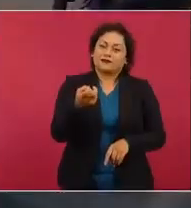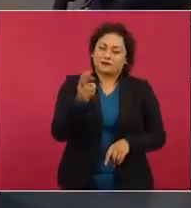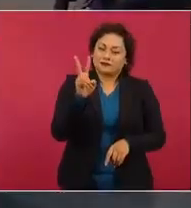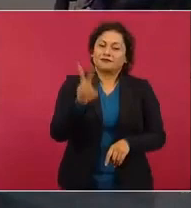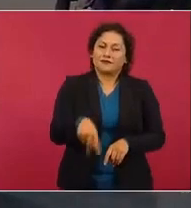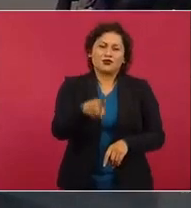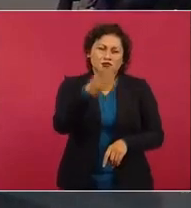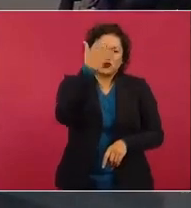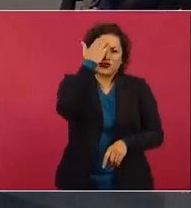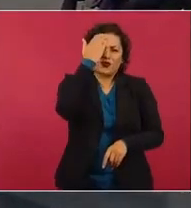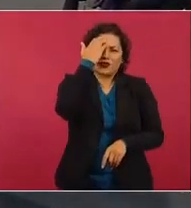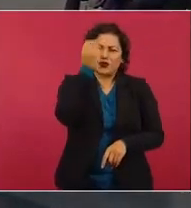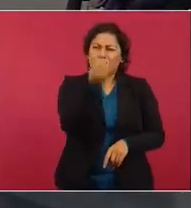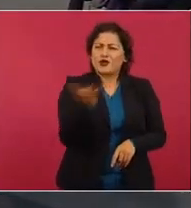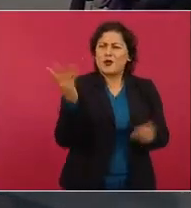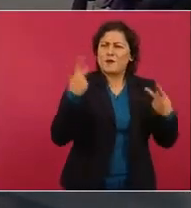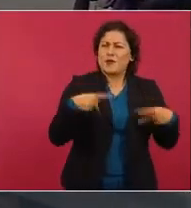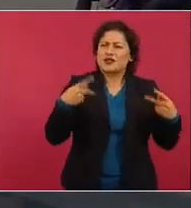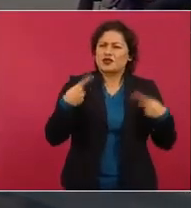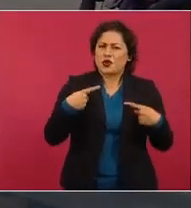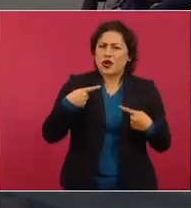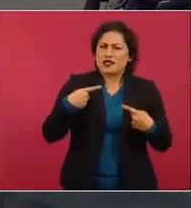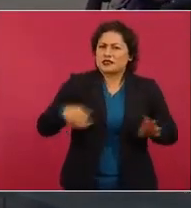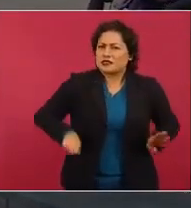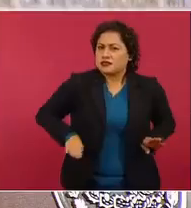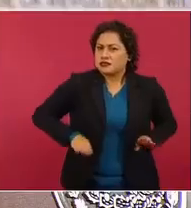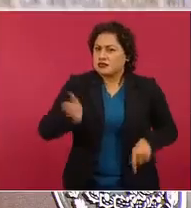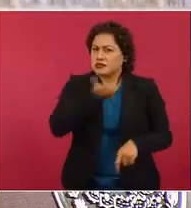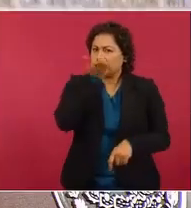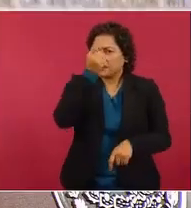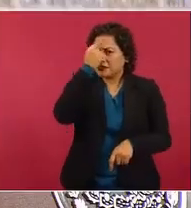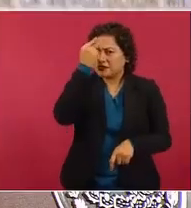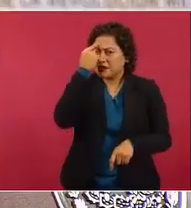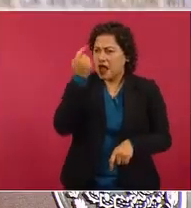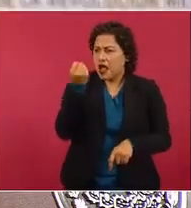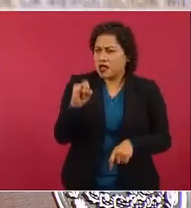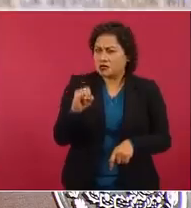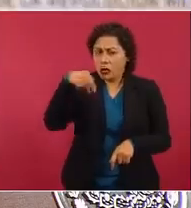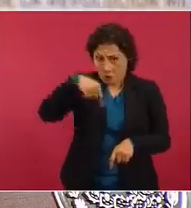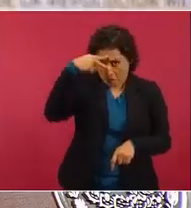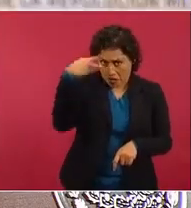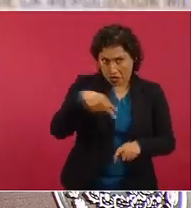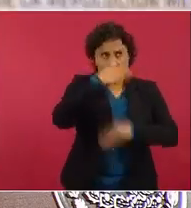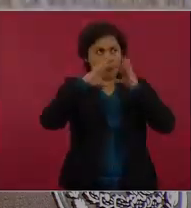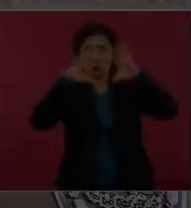los conservadores de México y del mundo es la hipocresía.